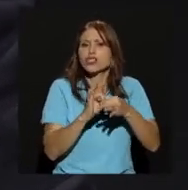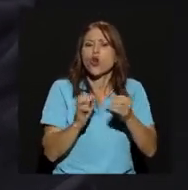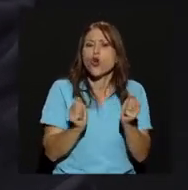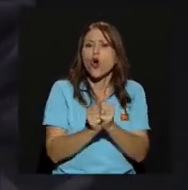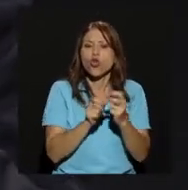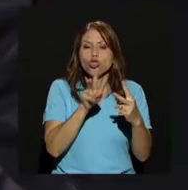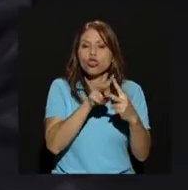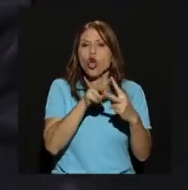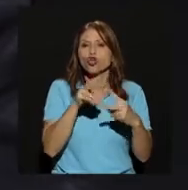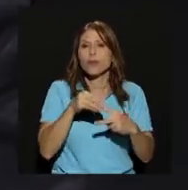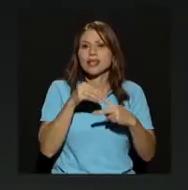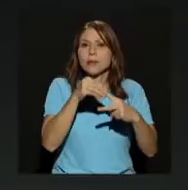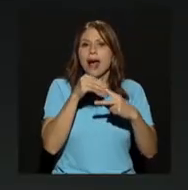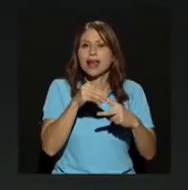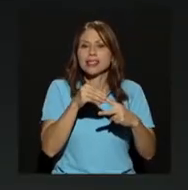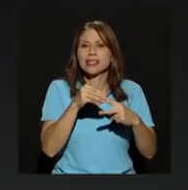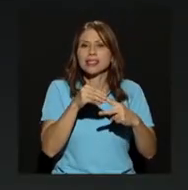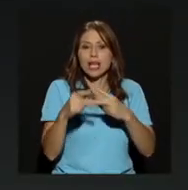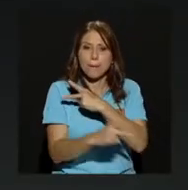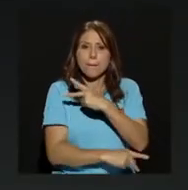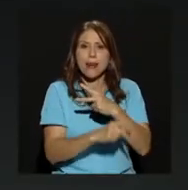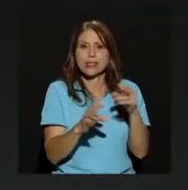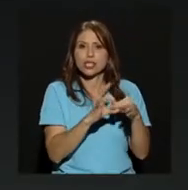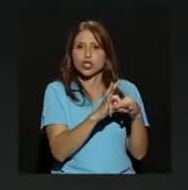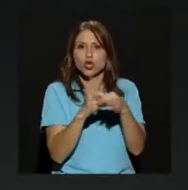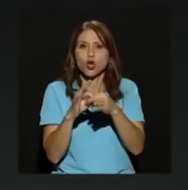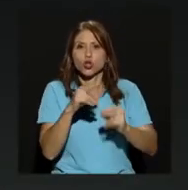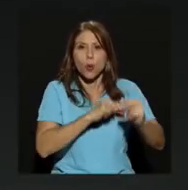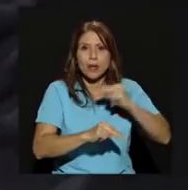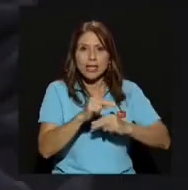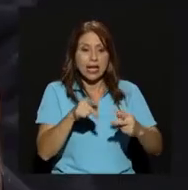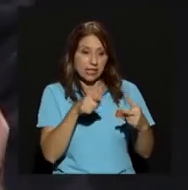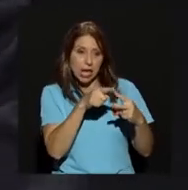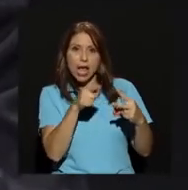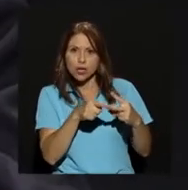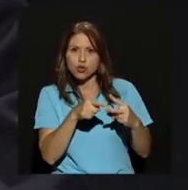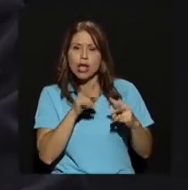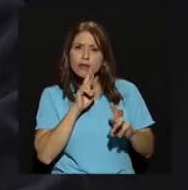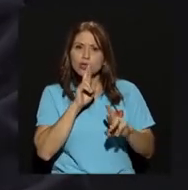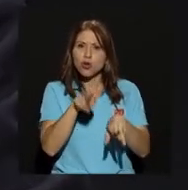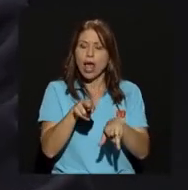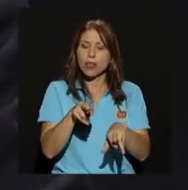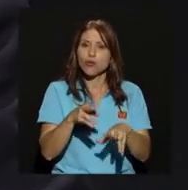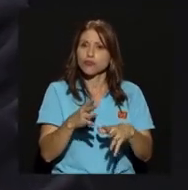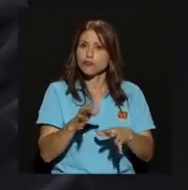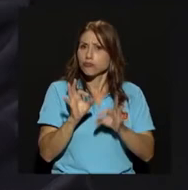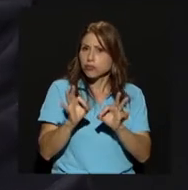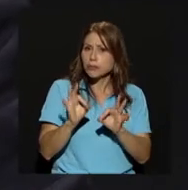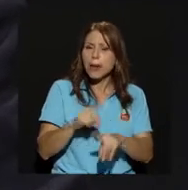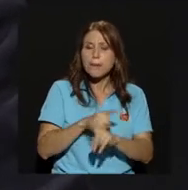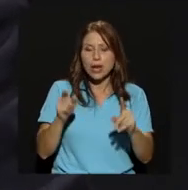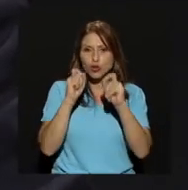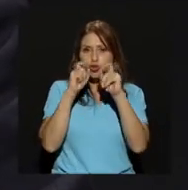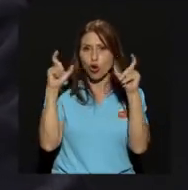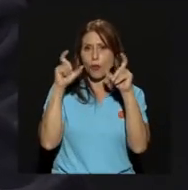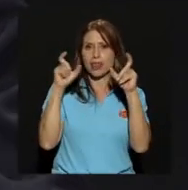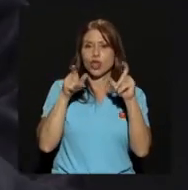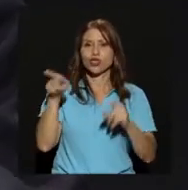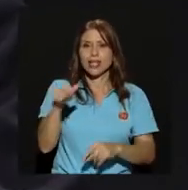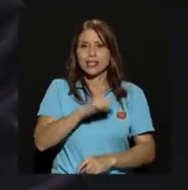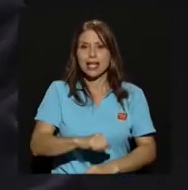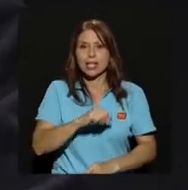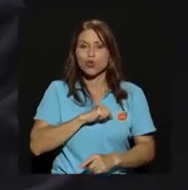socios quienes han reaccionado de una manera sensata pero si sorprendidos de esta actitud de